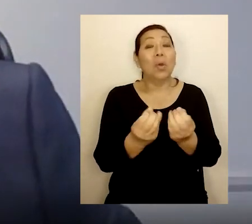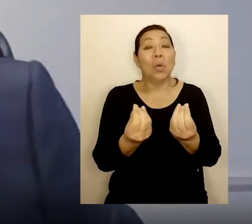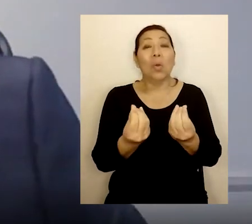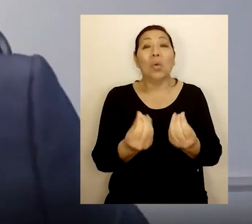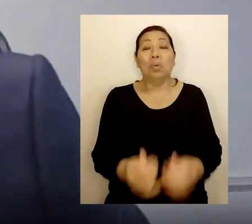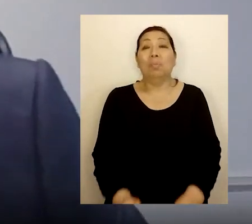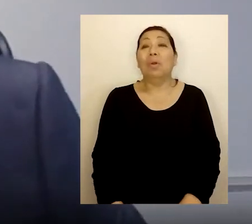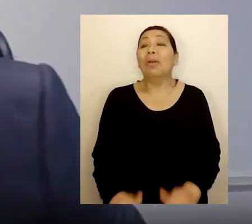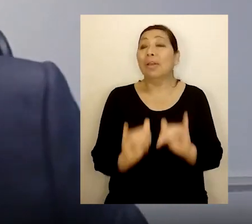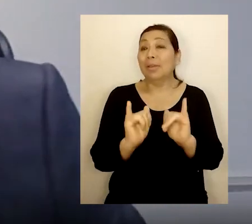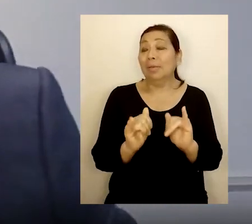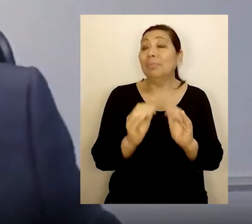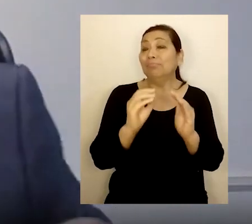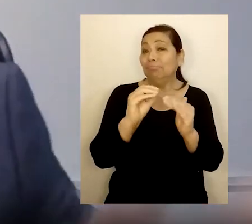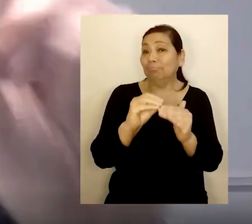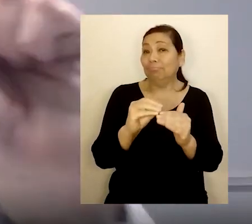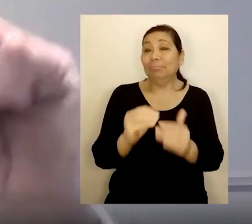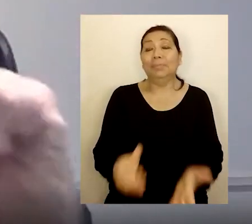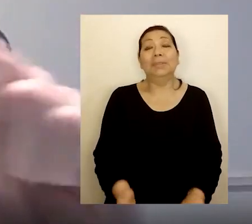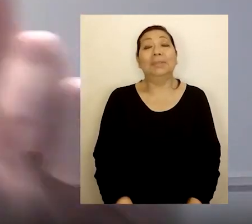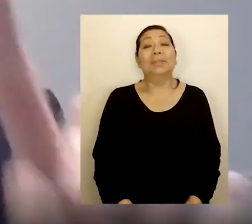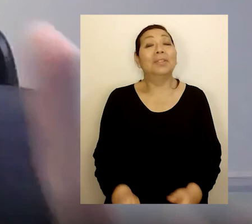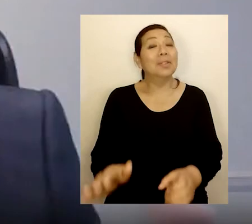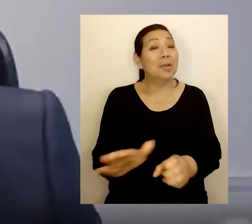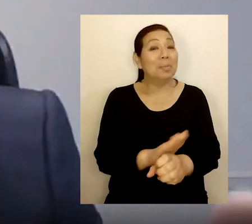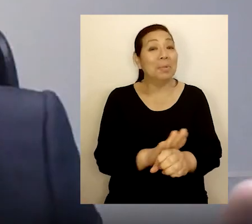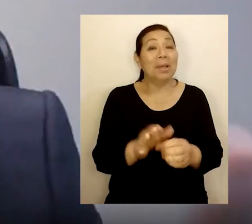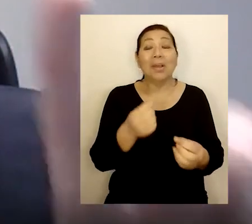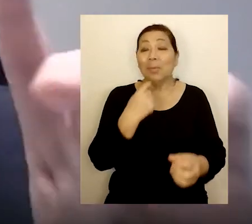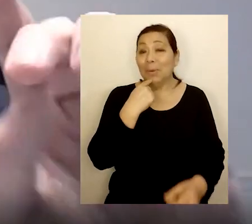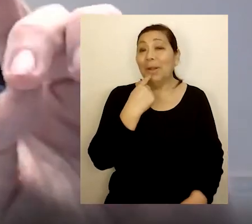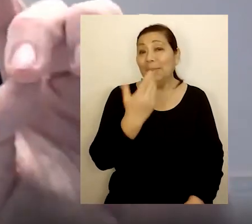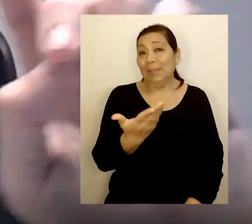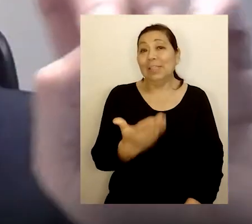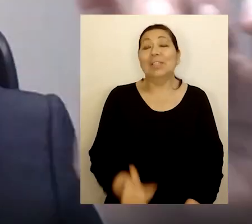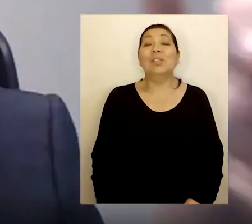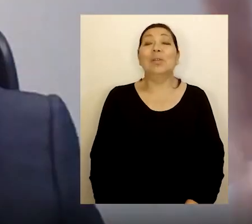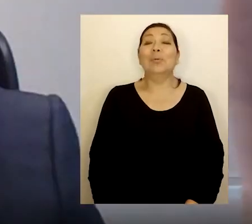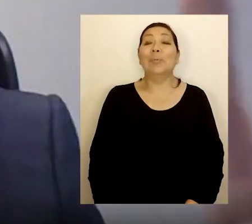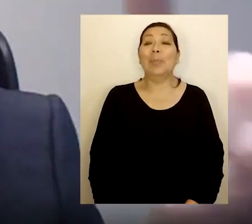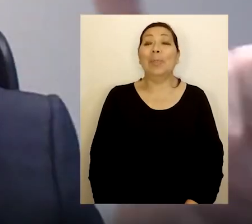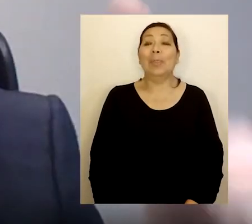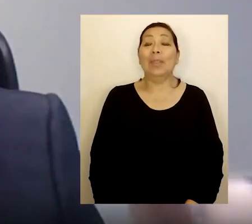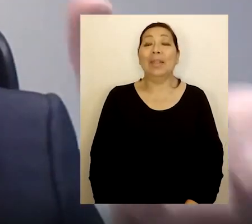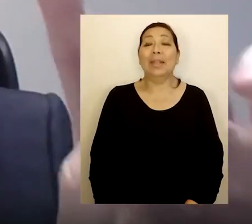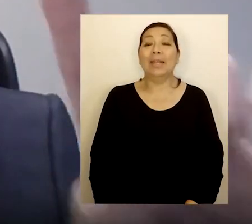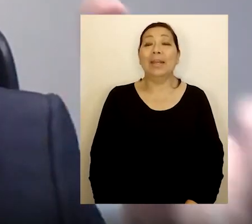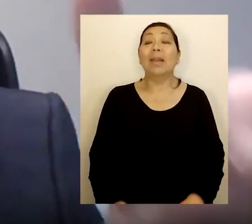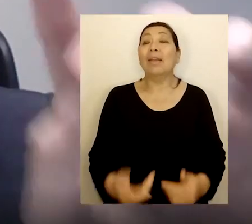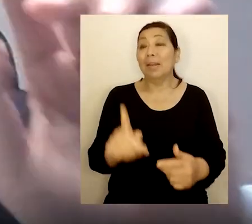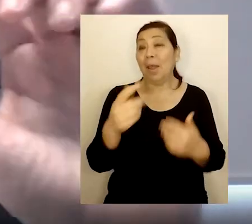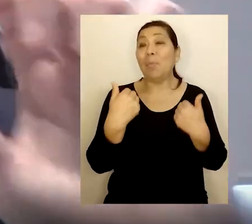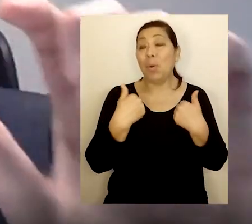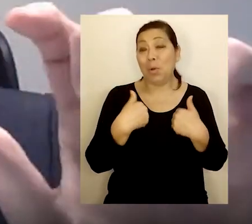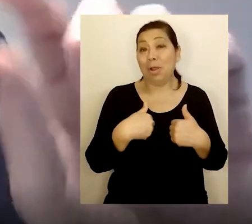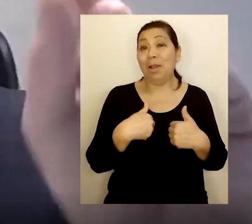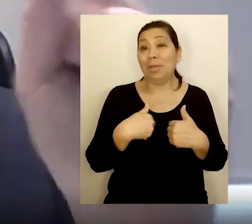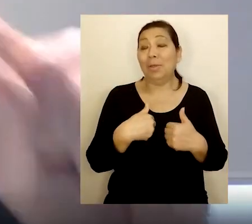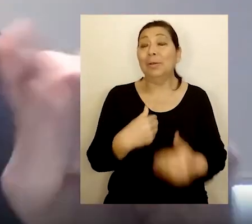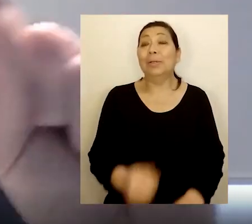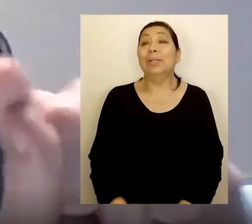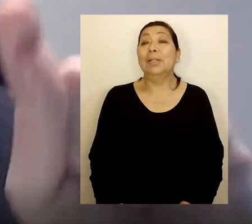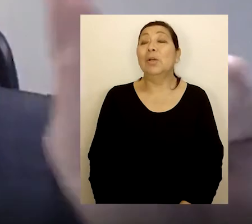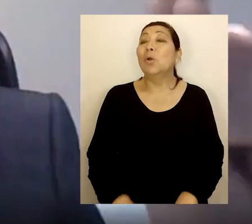como que es extremadamente compleja, como lo ha señalado el señor abogado que habló al